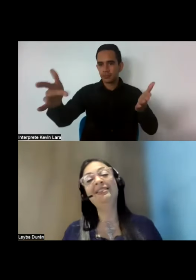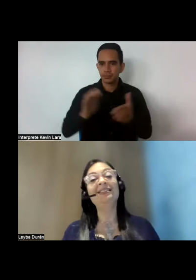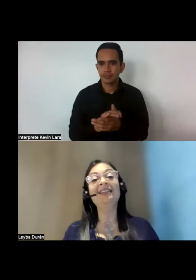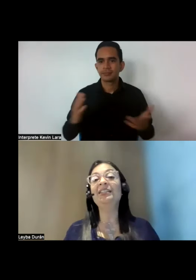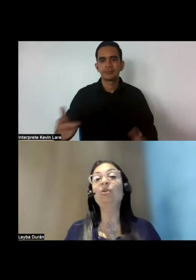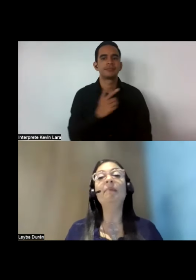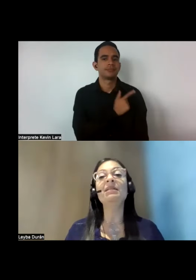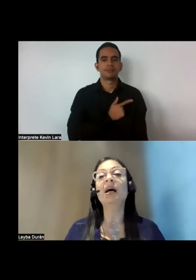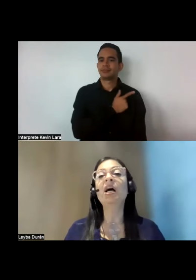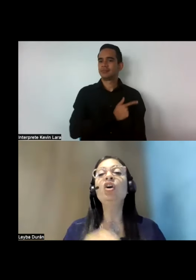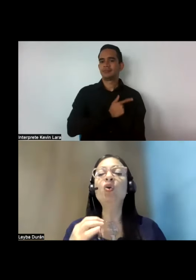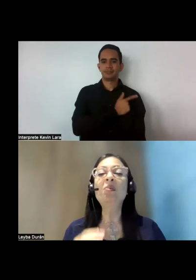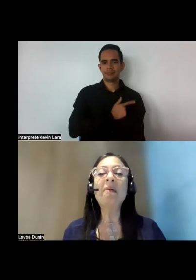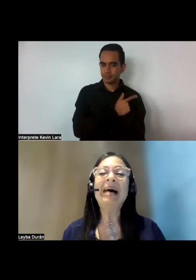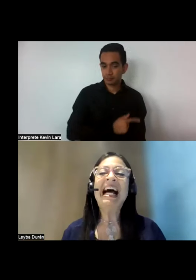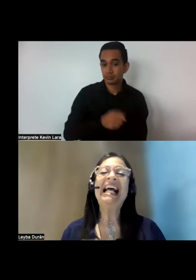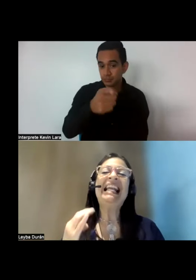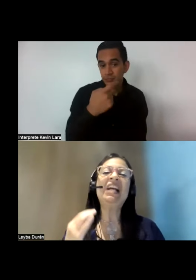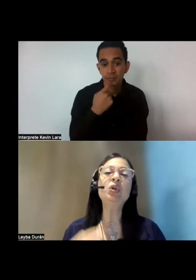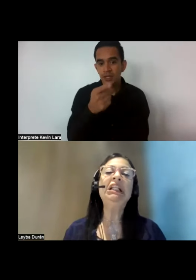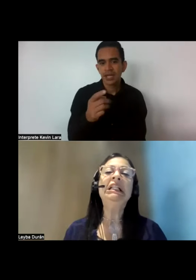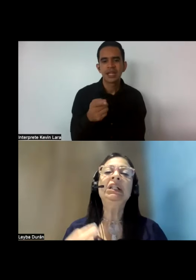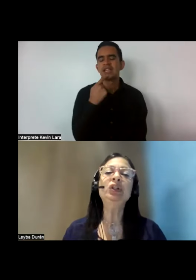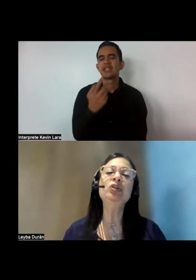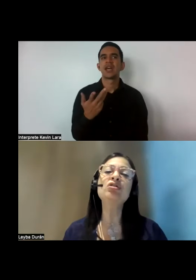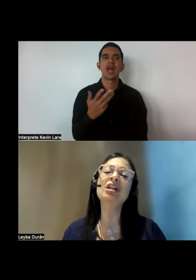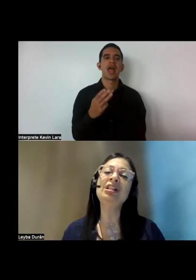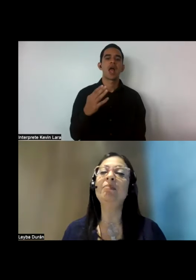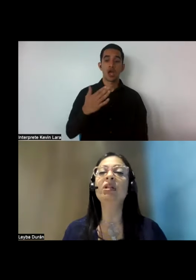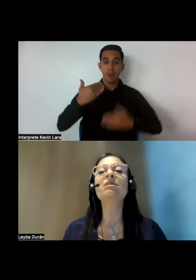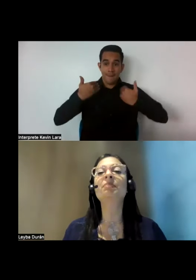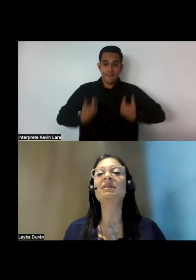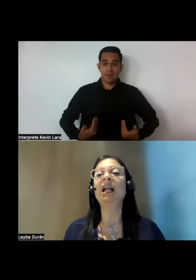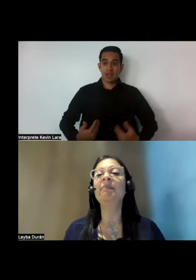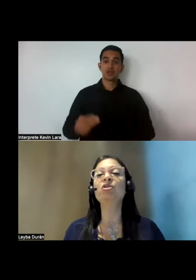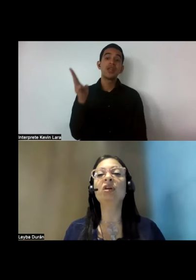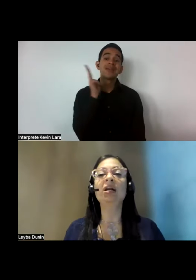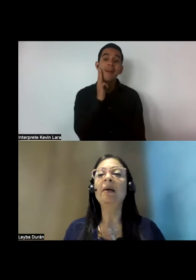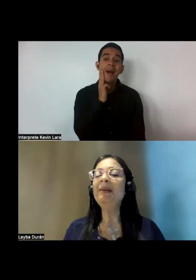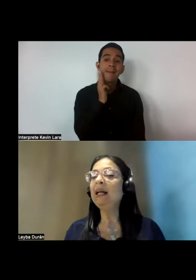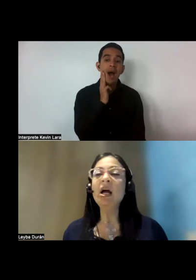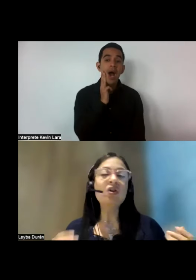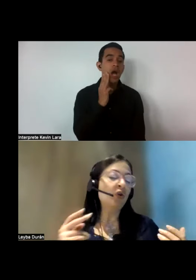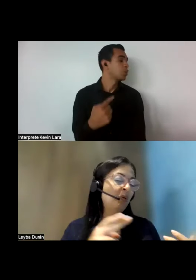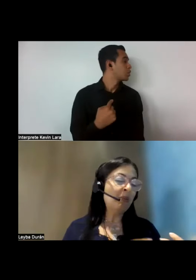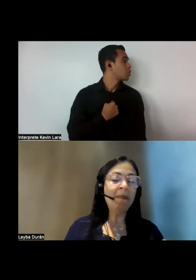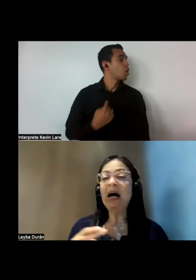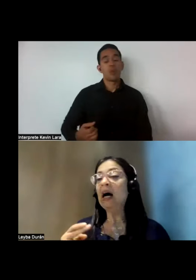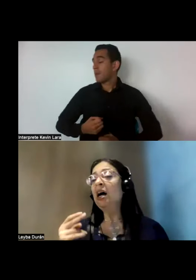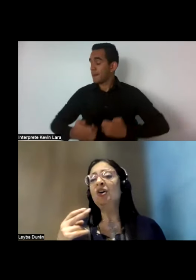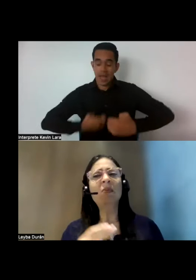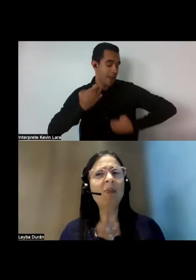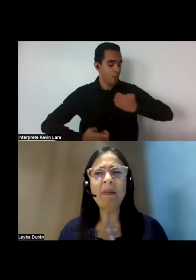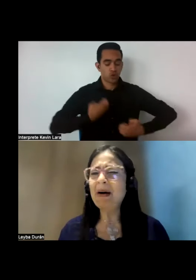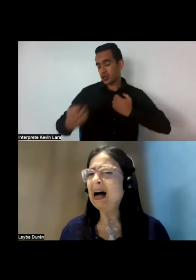esto que estás trayendo a la mesa. Como mamá, la rutina no nos da tiempo de expresar las emociones. Miren, como